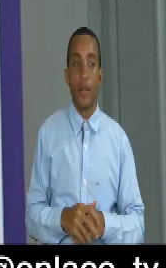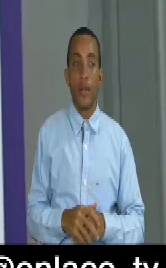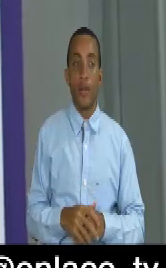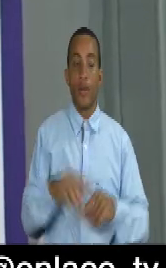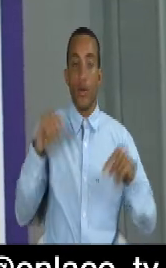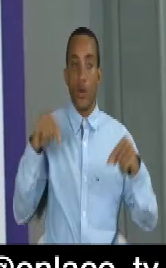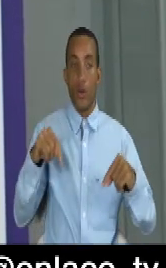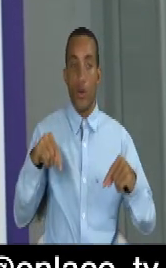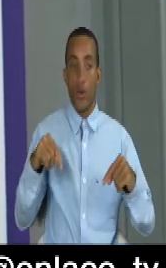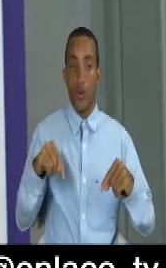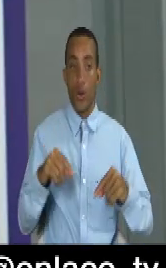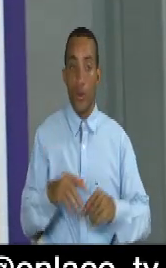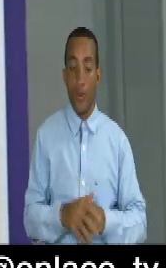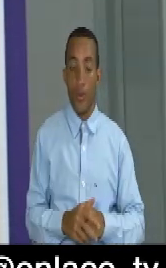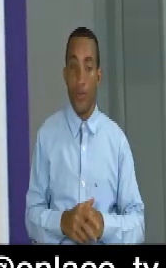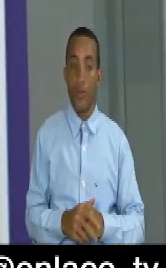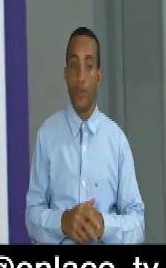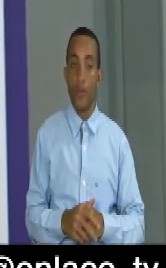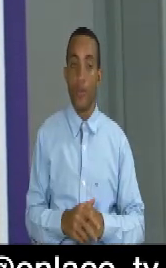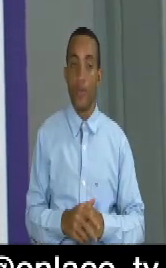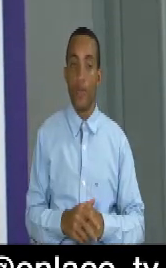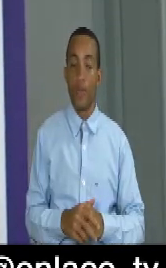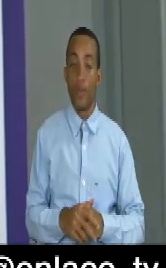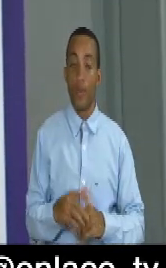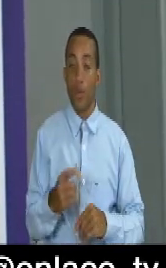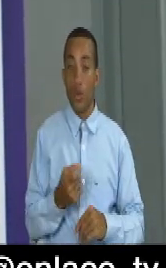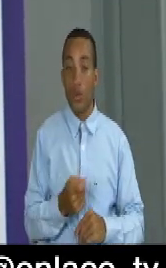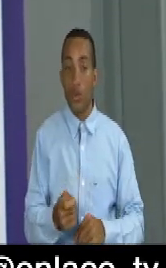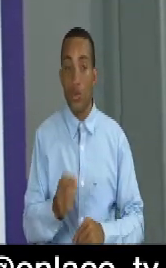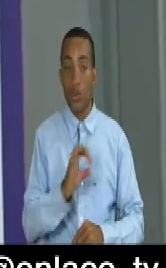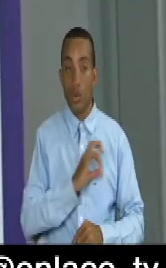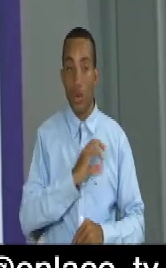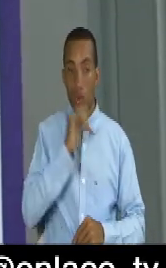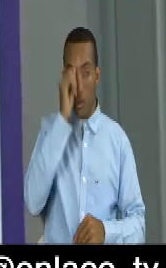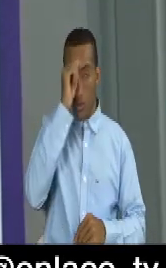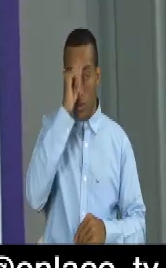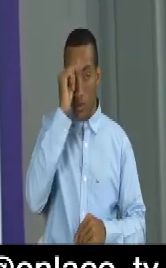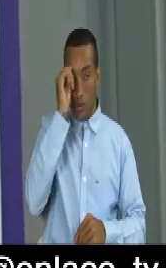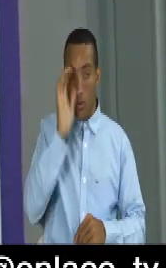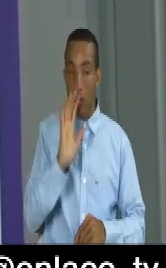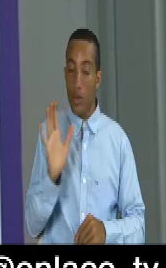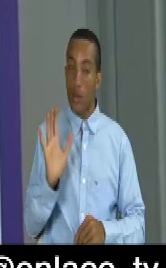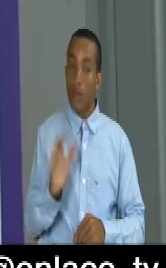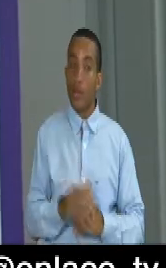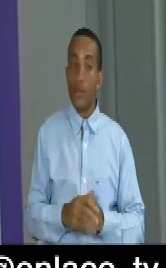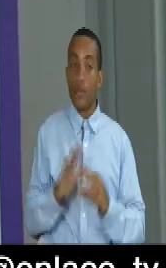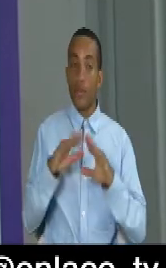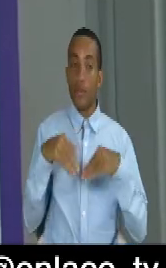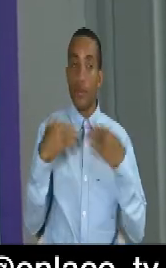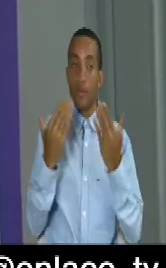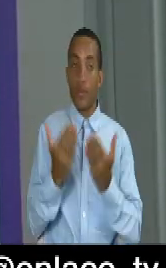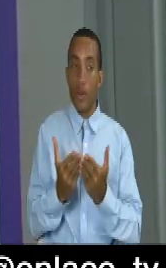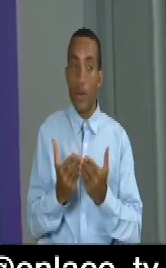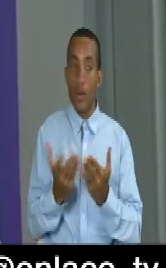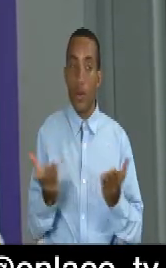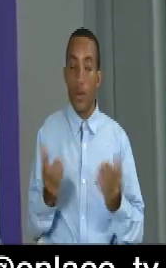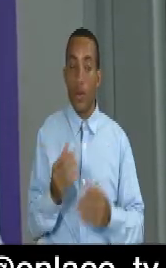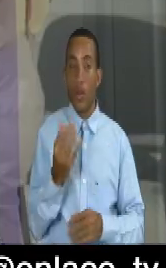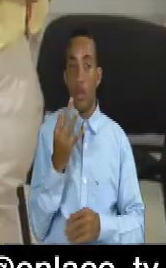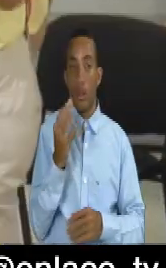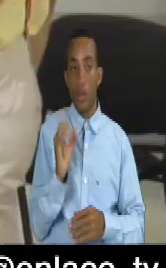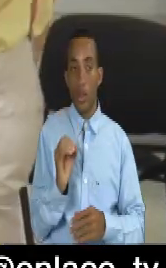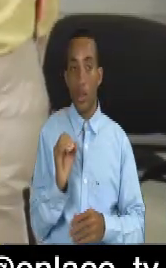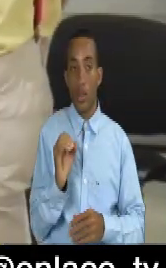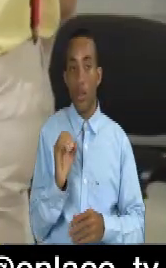Hoy, en este fin de semana, está la Escuela de Artes Las Tablas del... el 30 y el